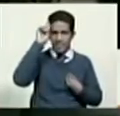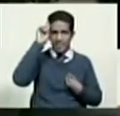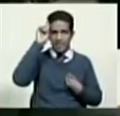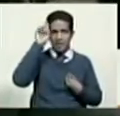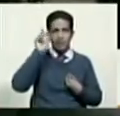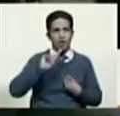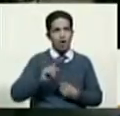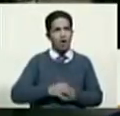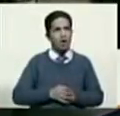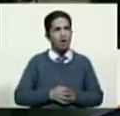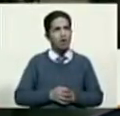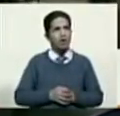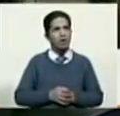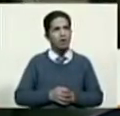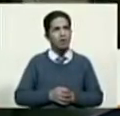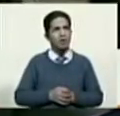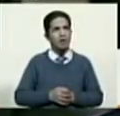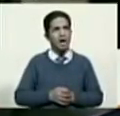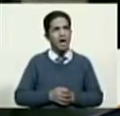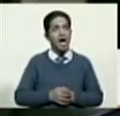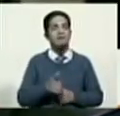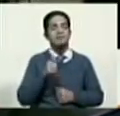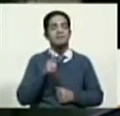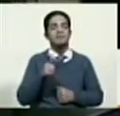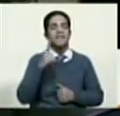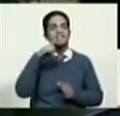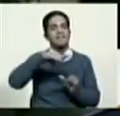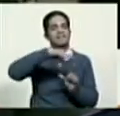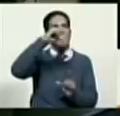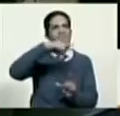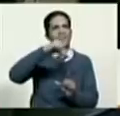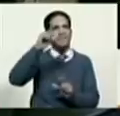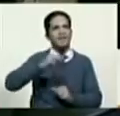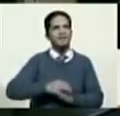dónde? Santander. ¿De qué equipo de fútbol eres?